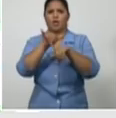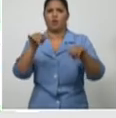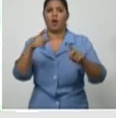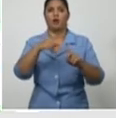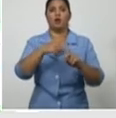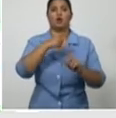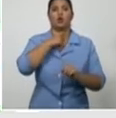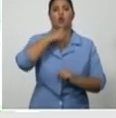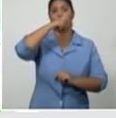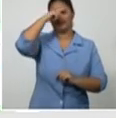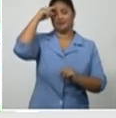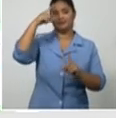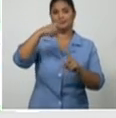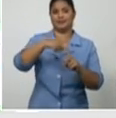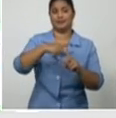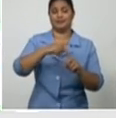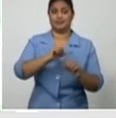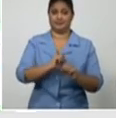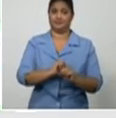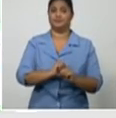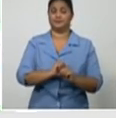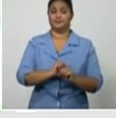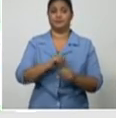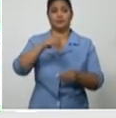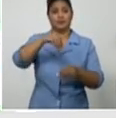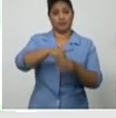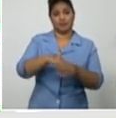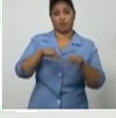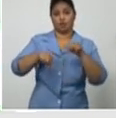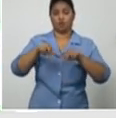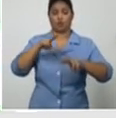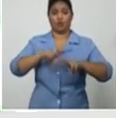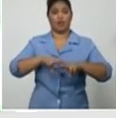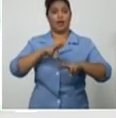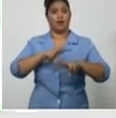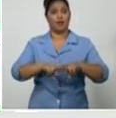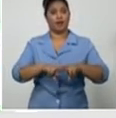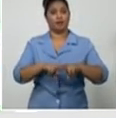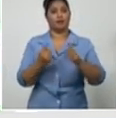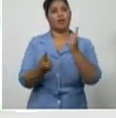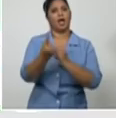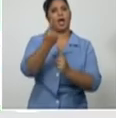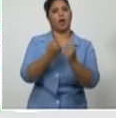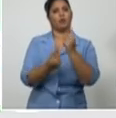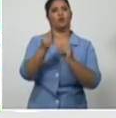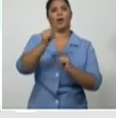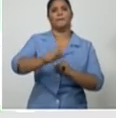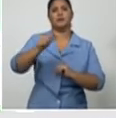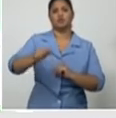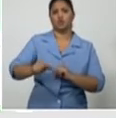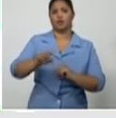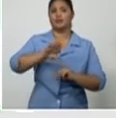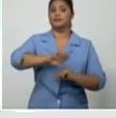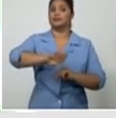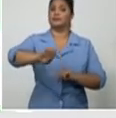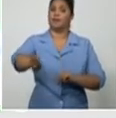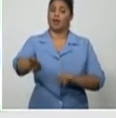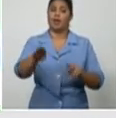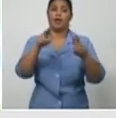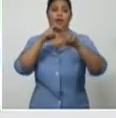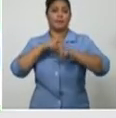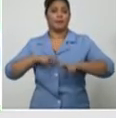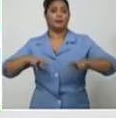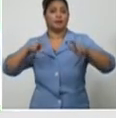mantienen, excepto algunos casos, se mantienen en sus domicilios, porque indiscutiblemente se ha